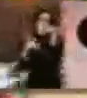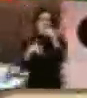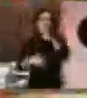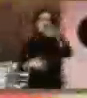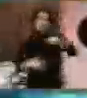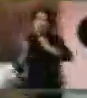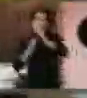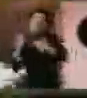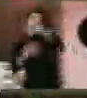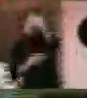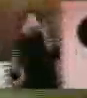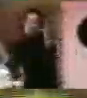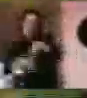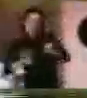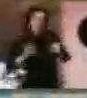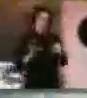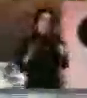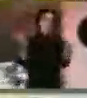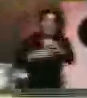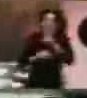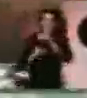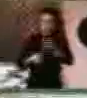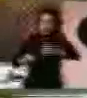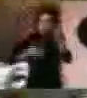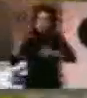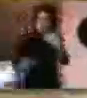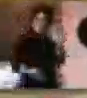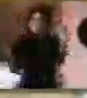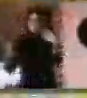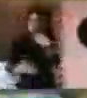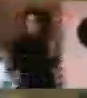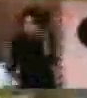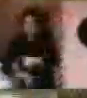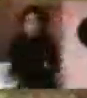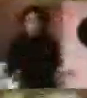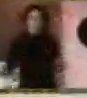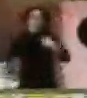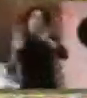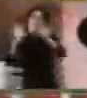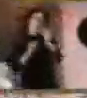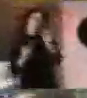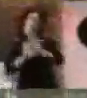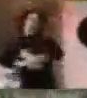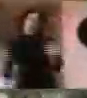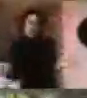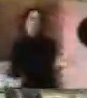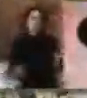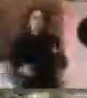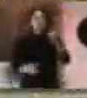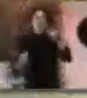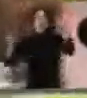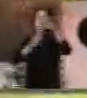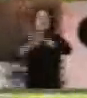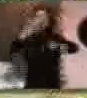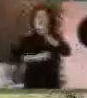donde hablar, ni una radio en la que me pueda desahogar. Le pido 10 minutitos nada más, para que mis problemas